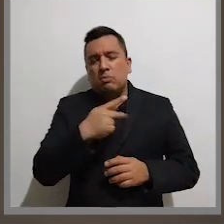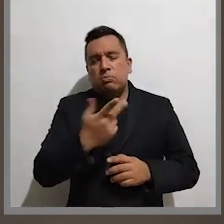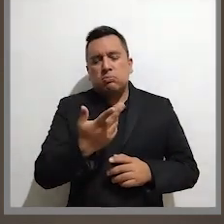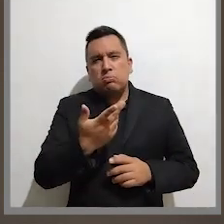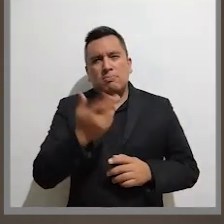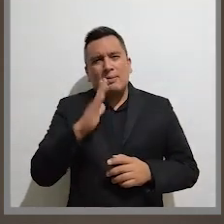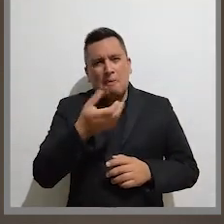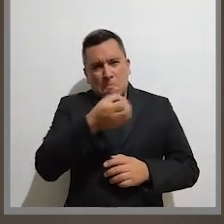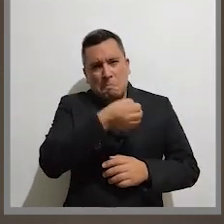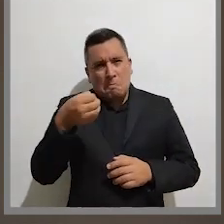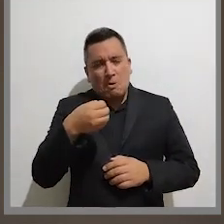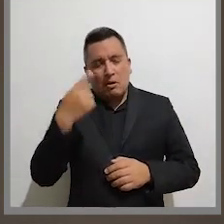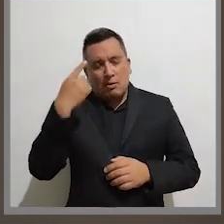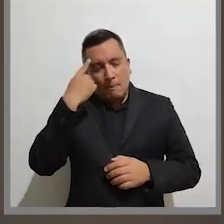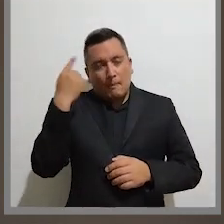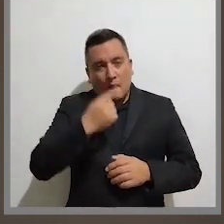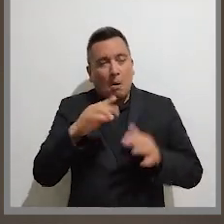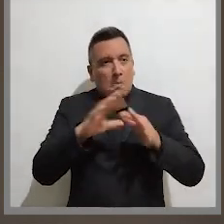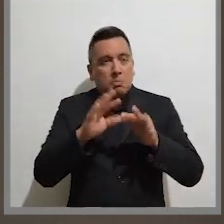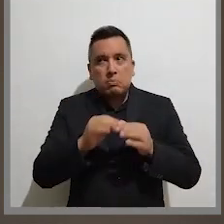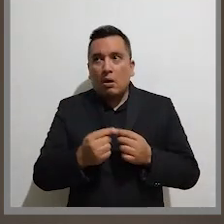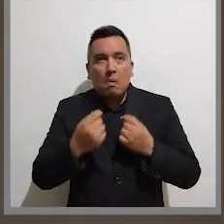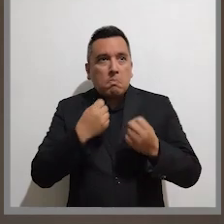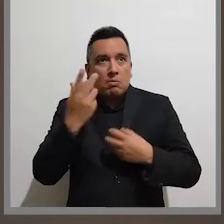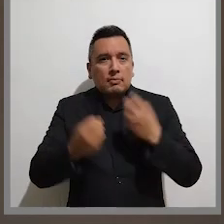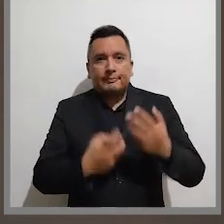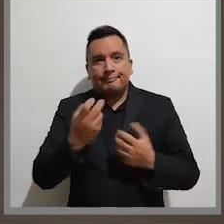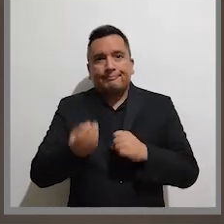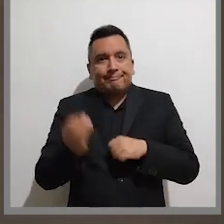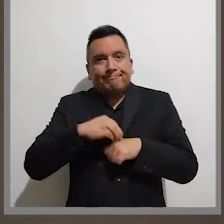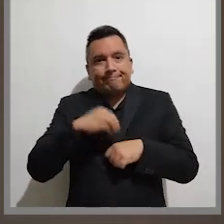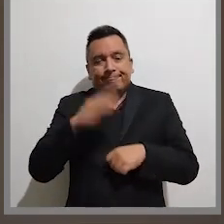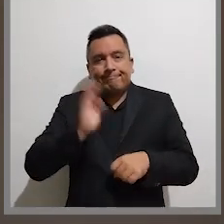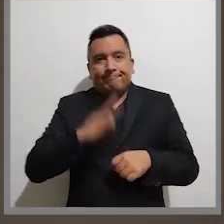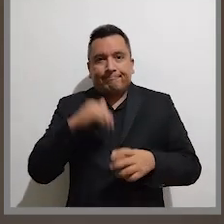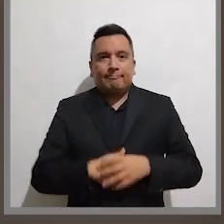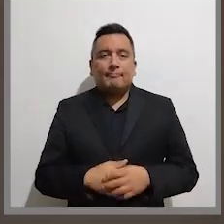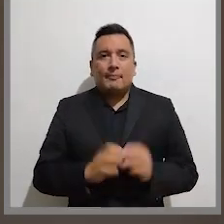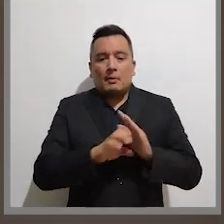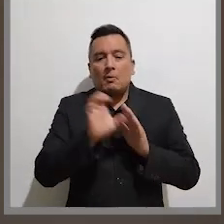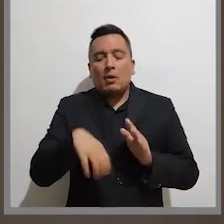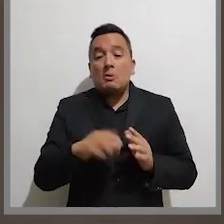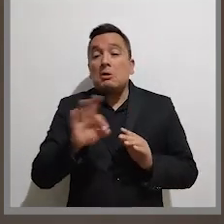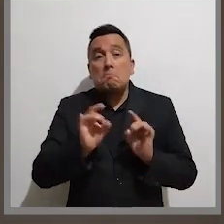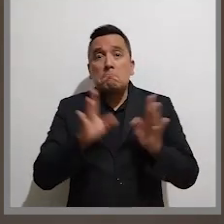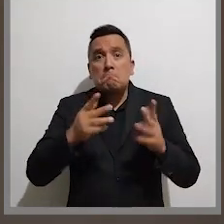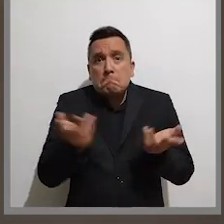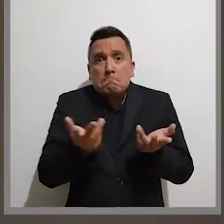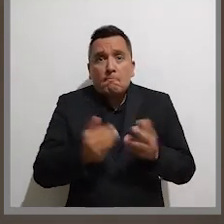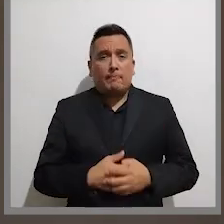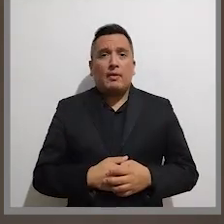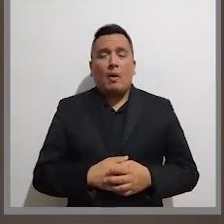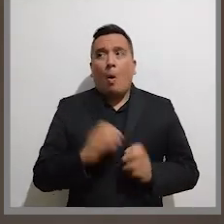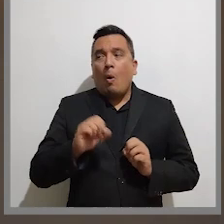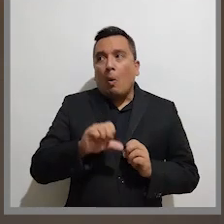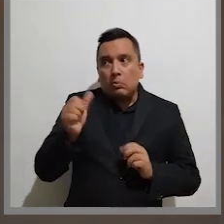formal, por así decirlo, ya incluye otros mecanismos. Por ejemplo, qué vamos a hacer si sucede esto, qué vamos